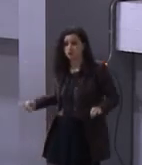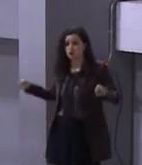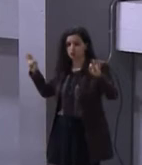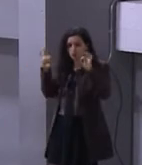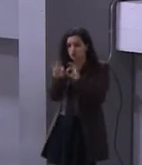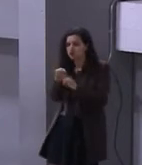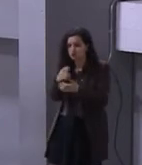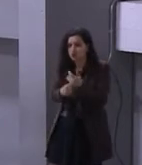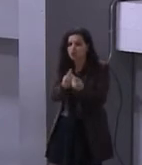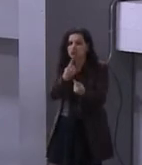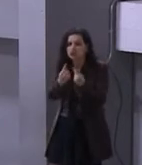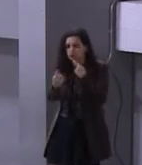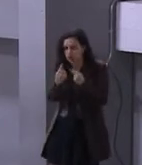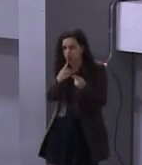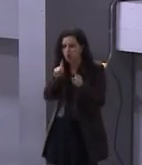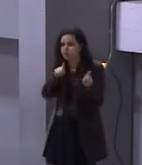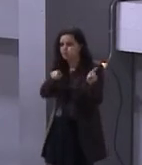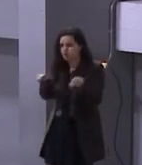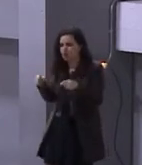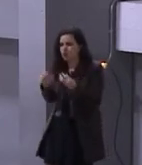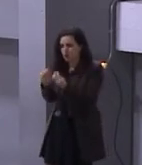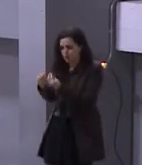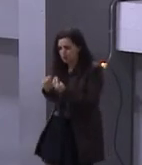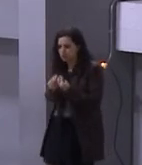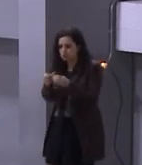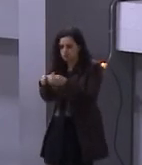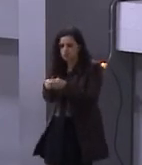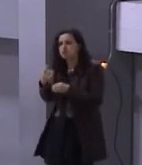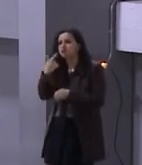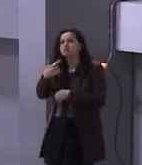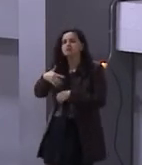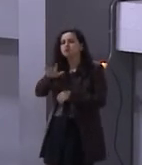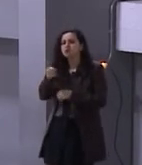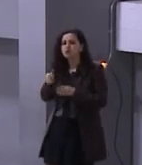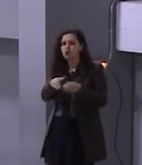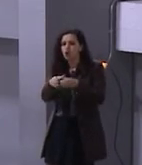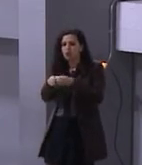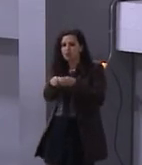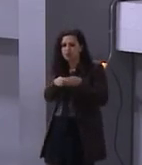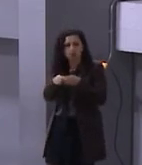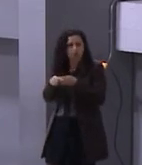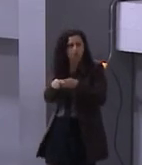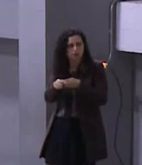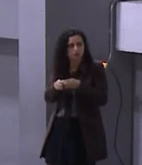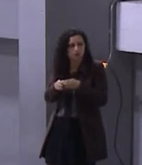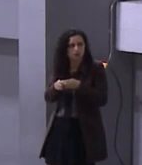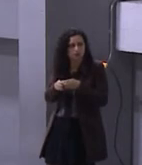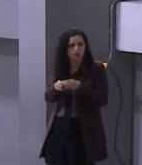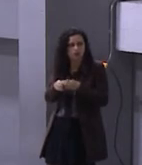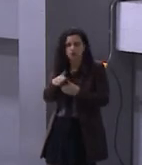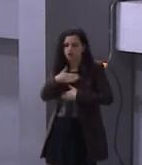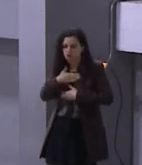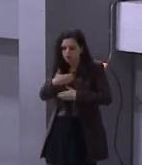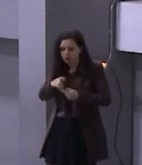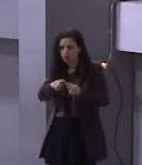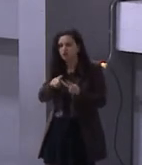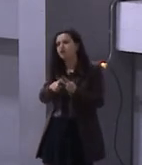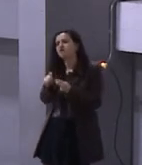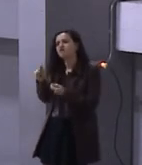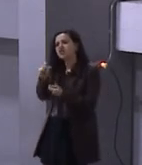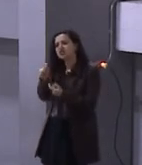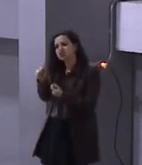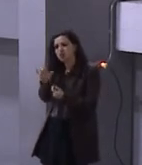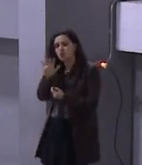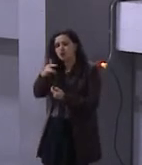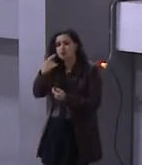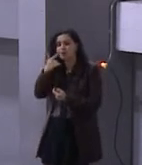el diálogo con algunas de ellas, especialmente con las cooperativas del sector solidario, del sector financiero, donde